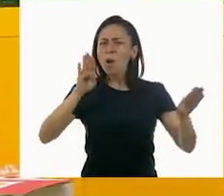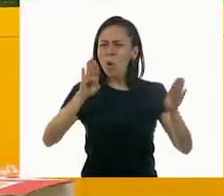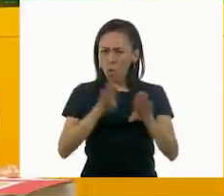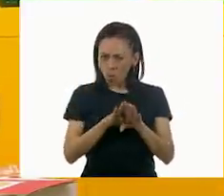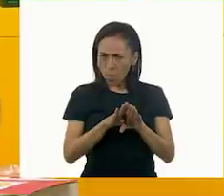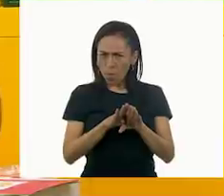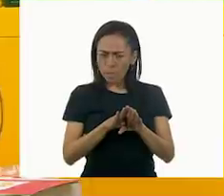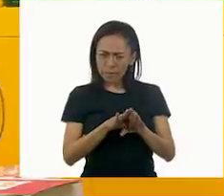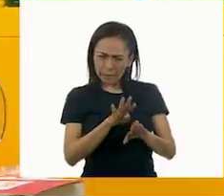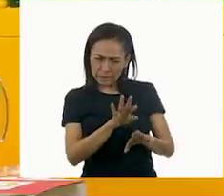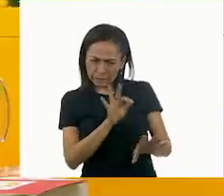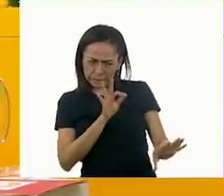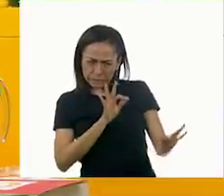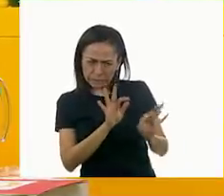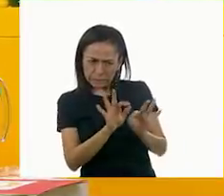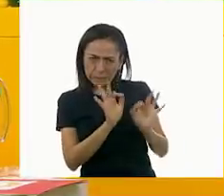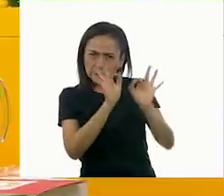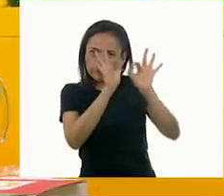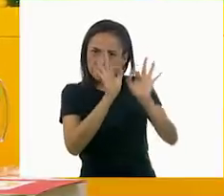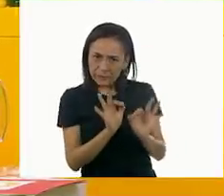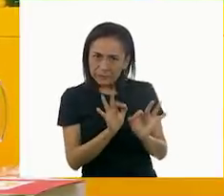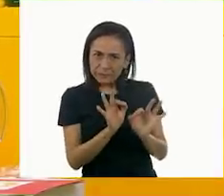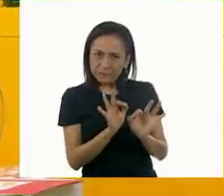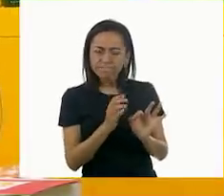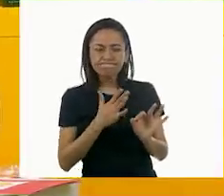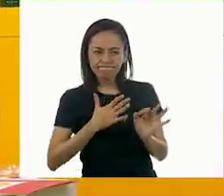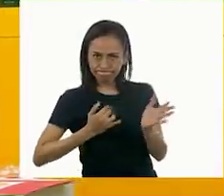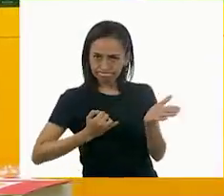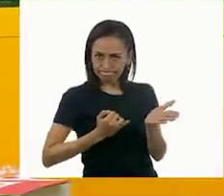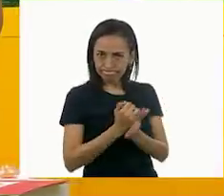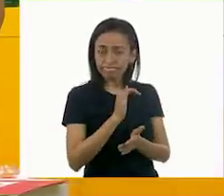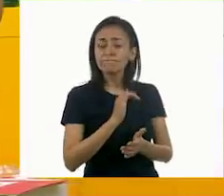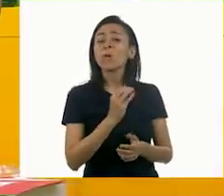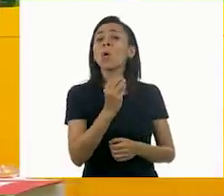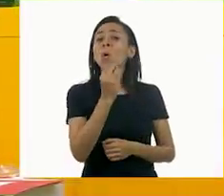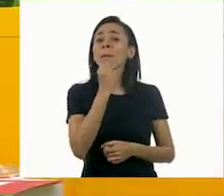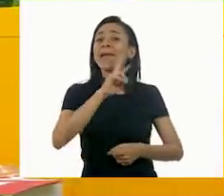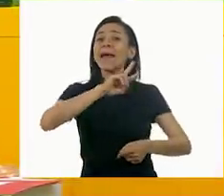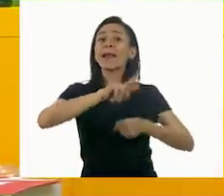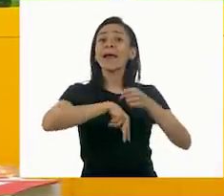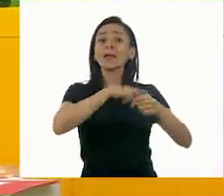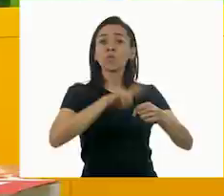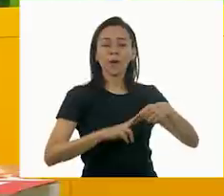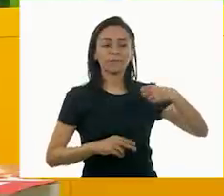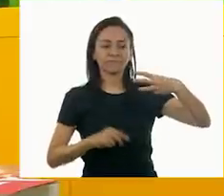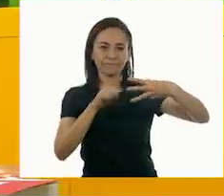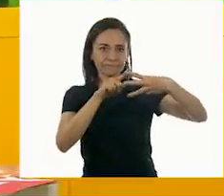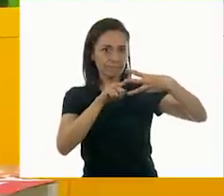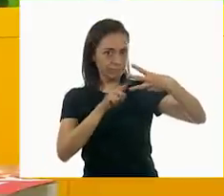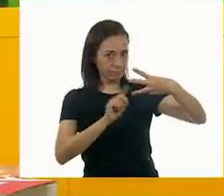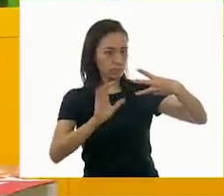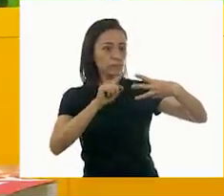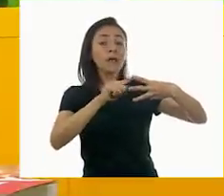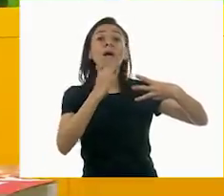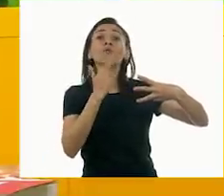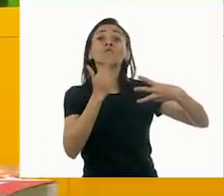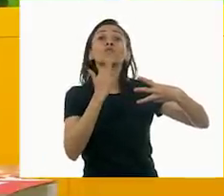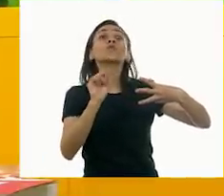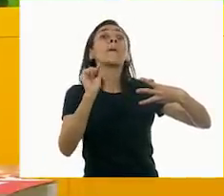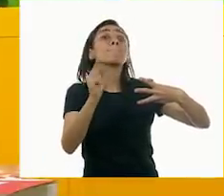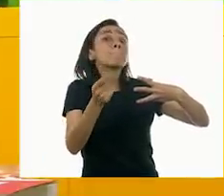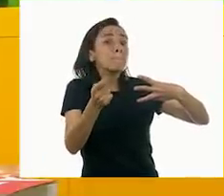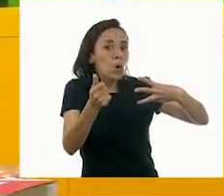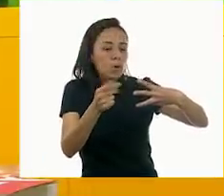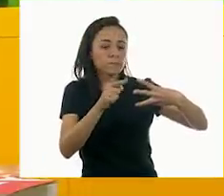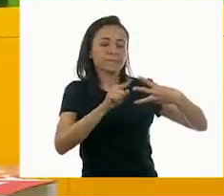alimentos naturales con tres condiciones importantes: poca azúcar, poca sal